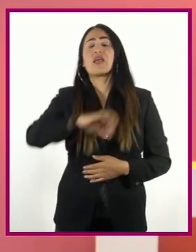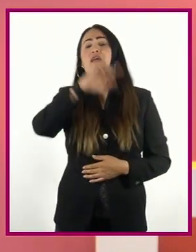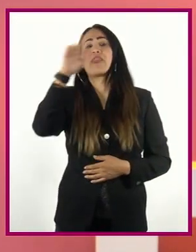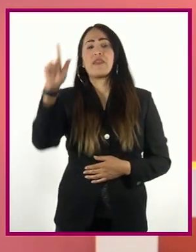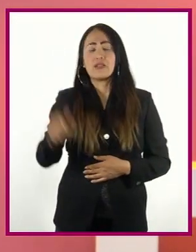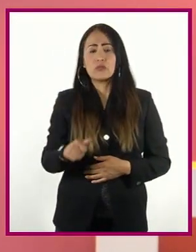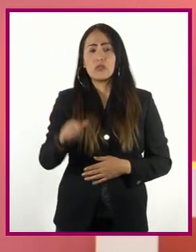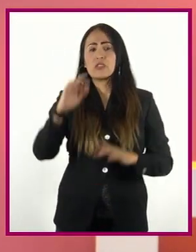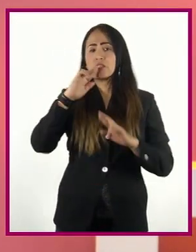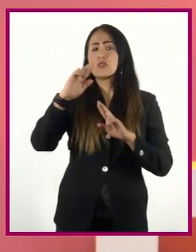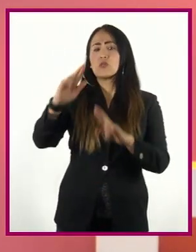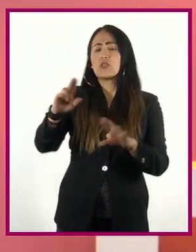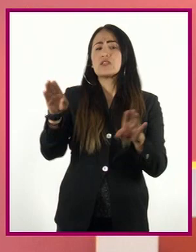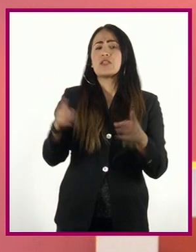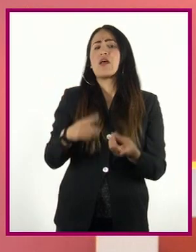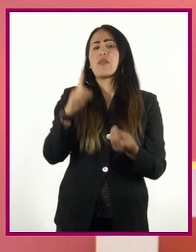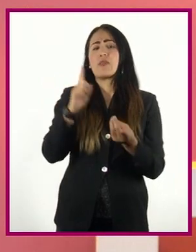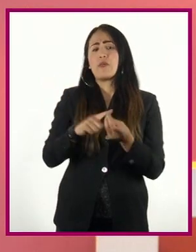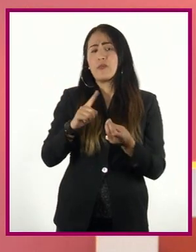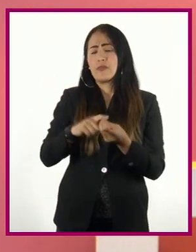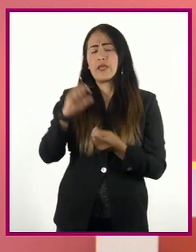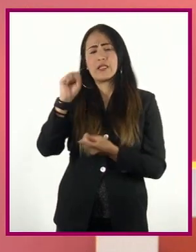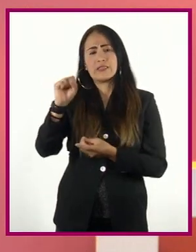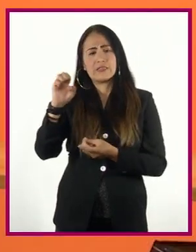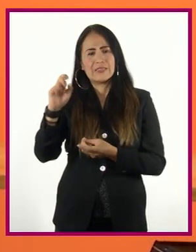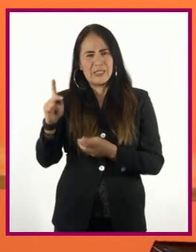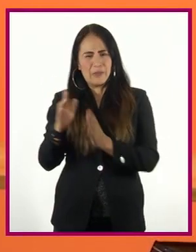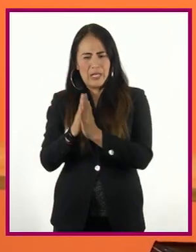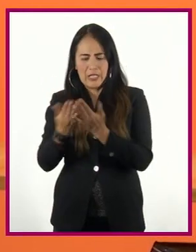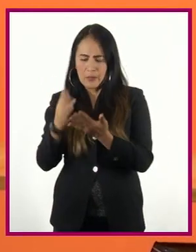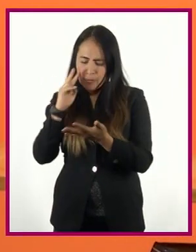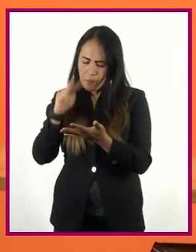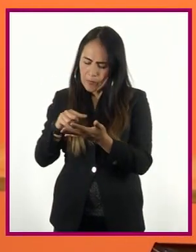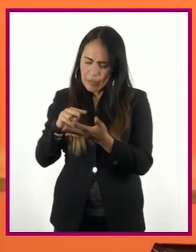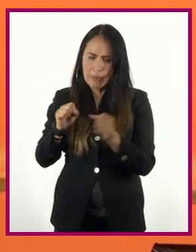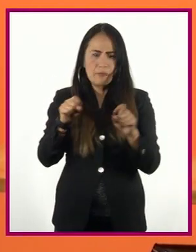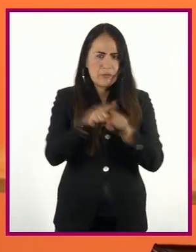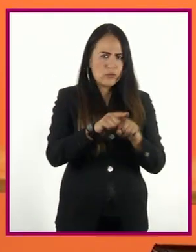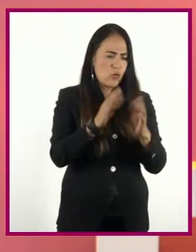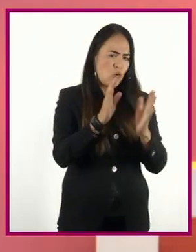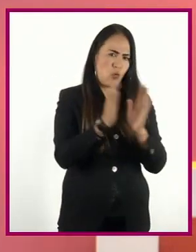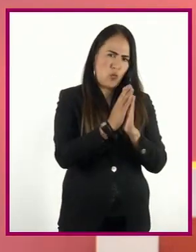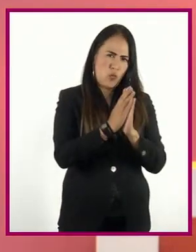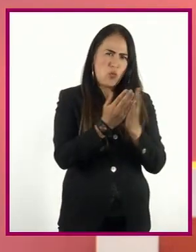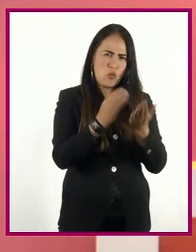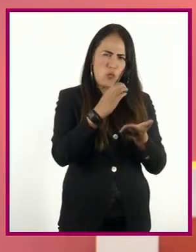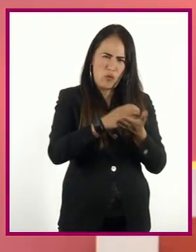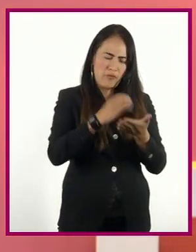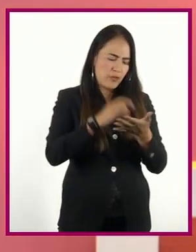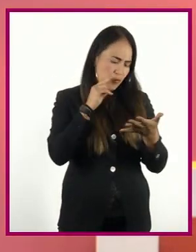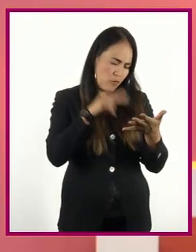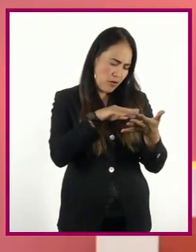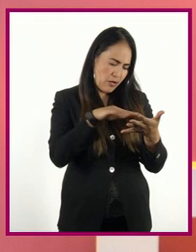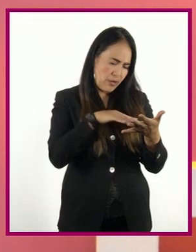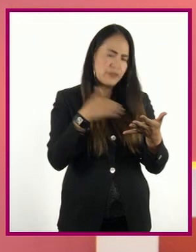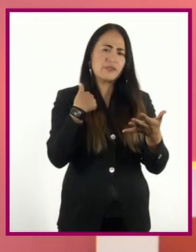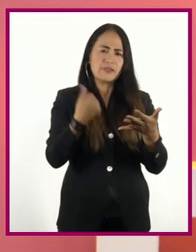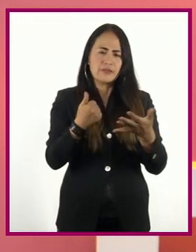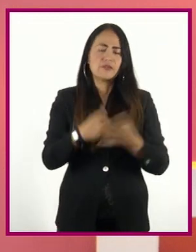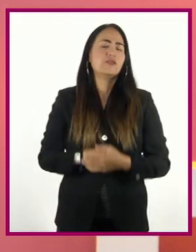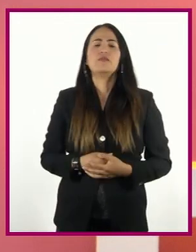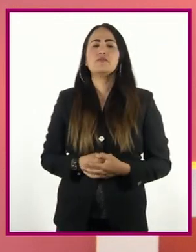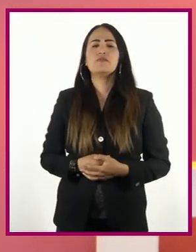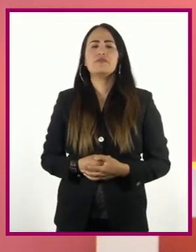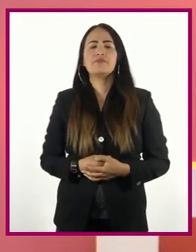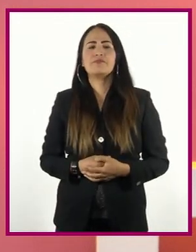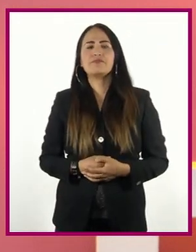podrán resolver al momento de consultar su libro de texto y revisar sus apuntes. Para empezar, les pido que